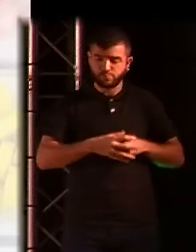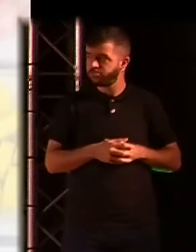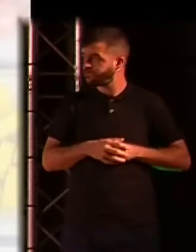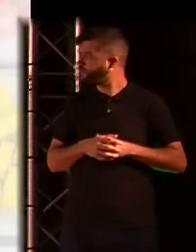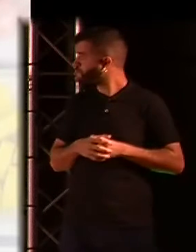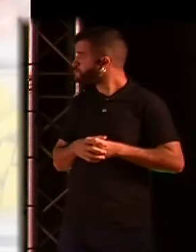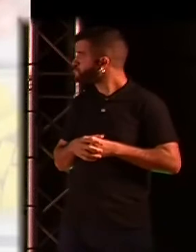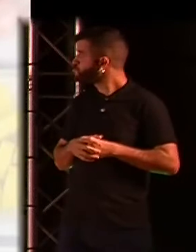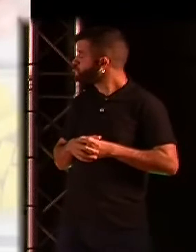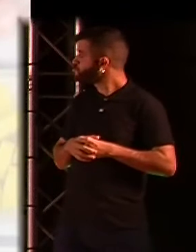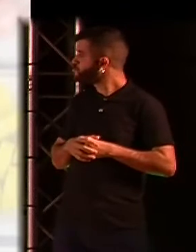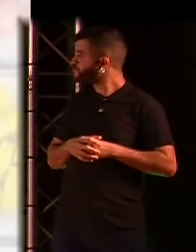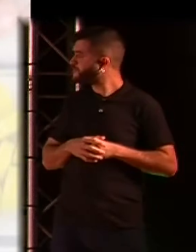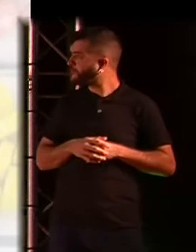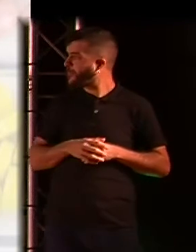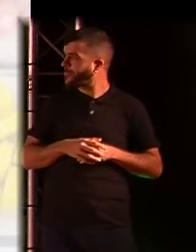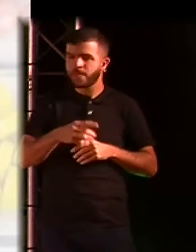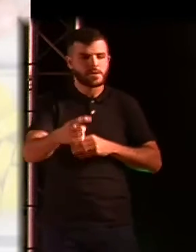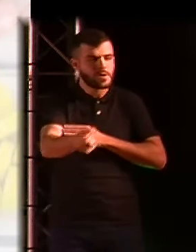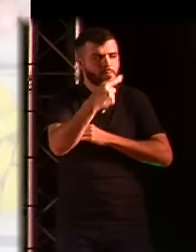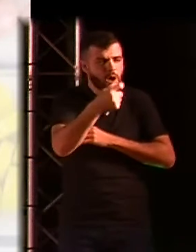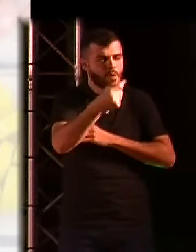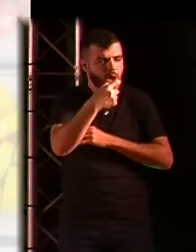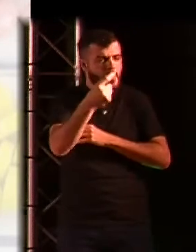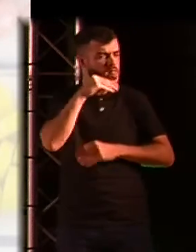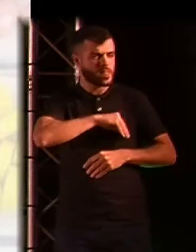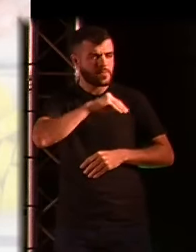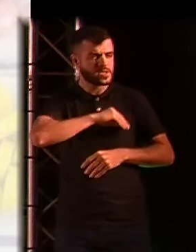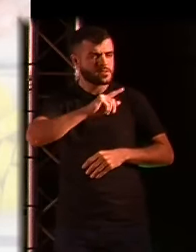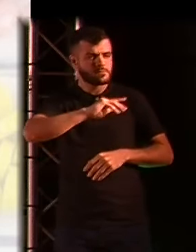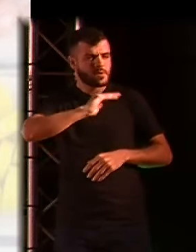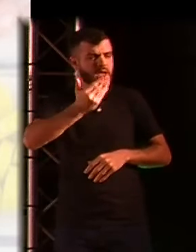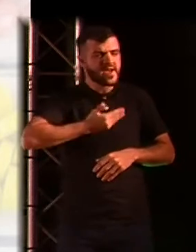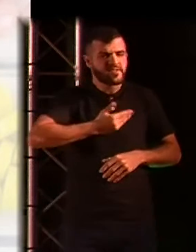¿Qué efectos secundarios tiene esta sobremedicalización de